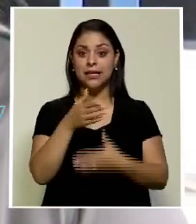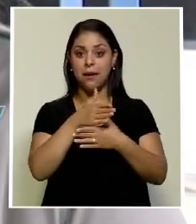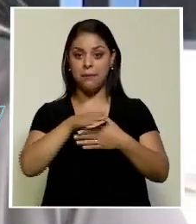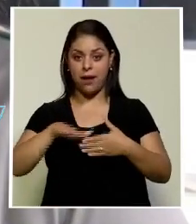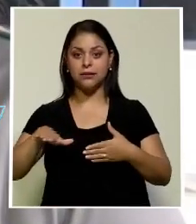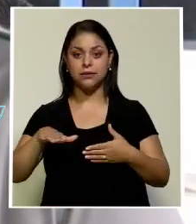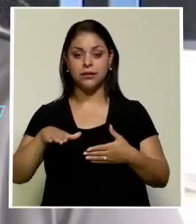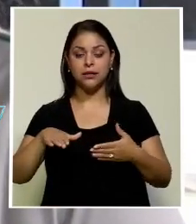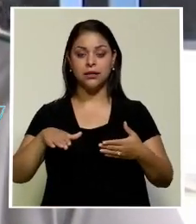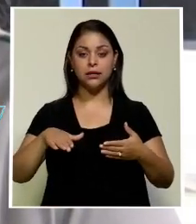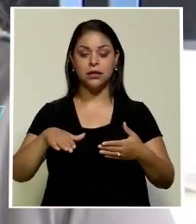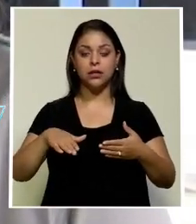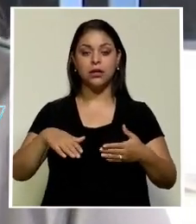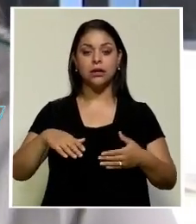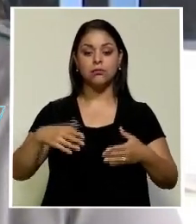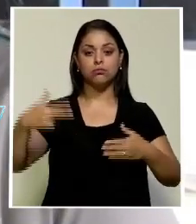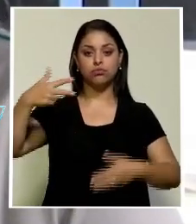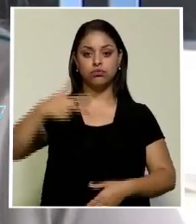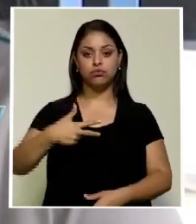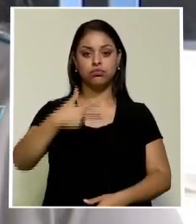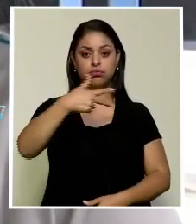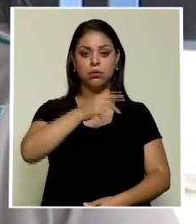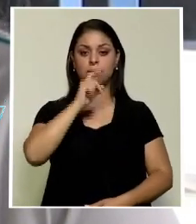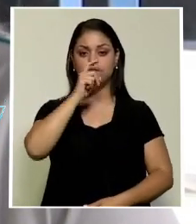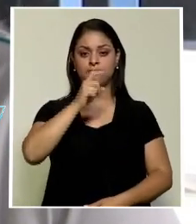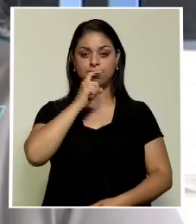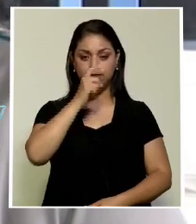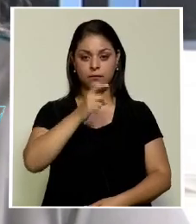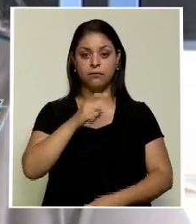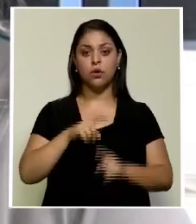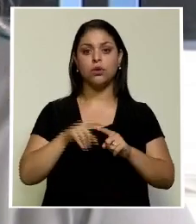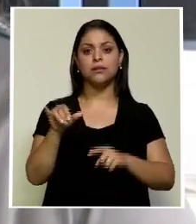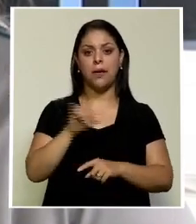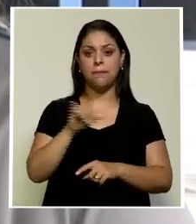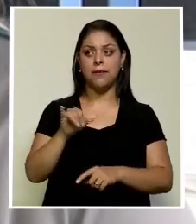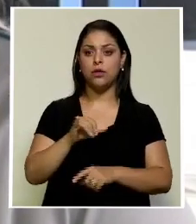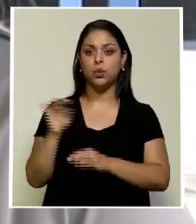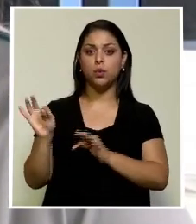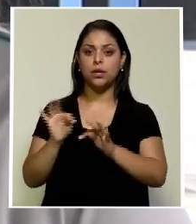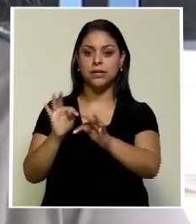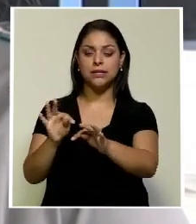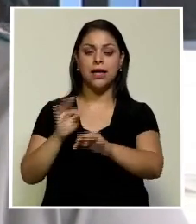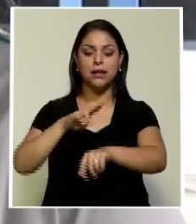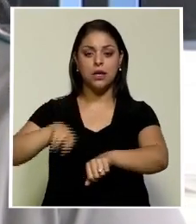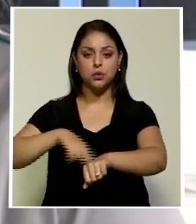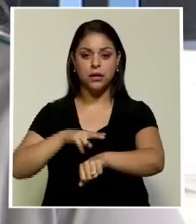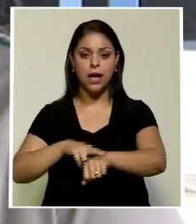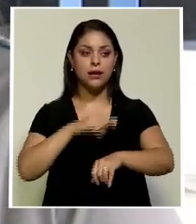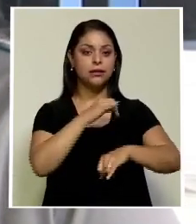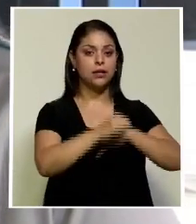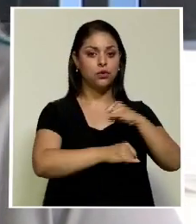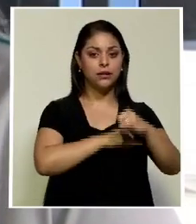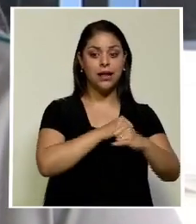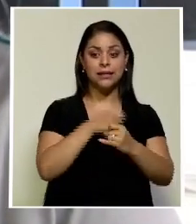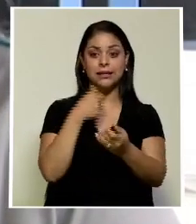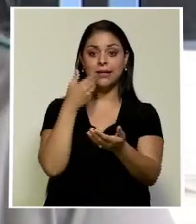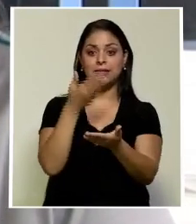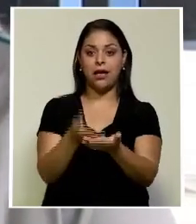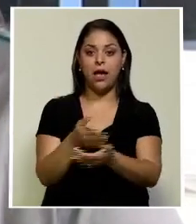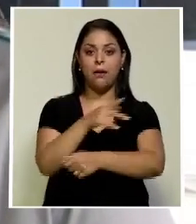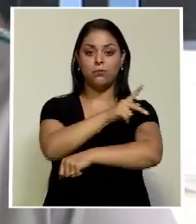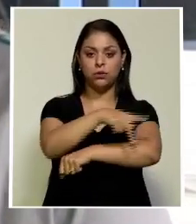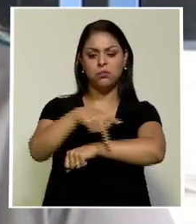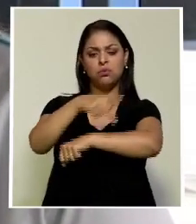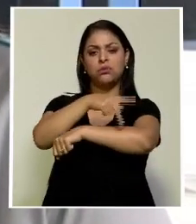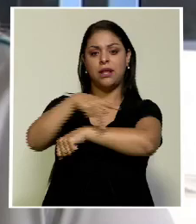pero también en todo el turismo nacional e internacional que también viene por otros medios para lo que es Punta Arenas, ¿verdad? Como un destino seguro